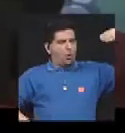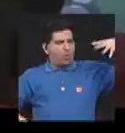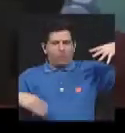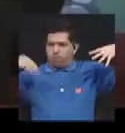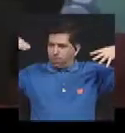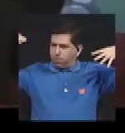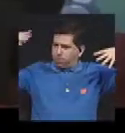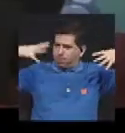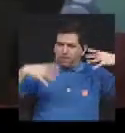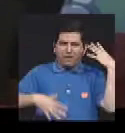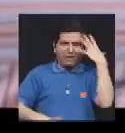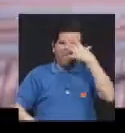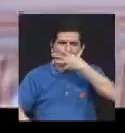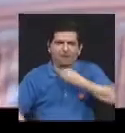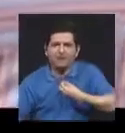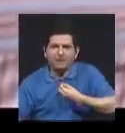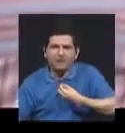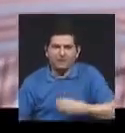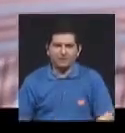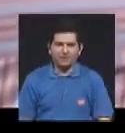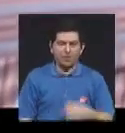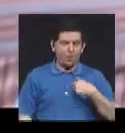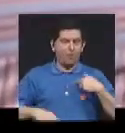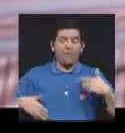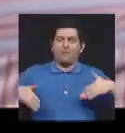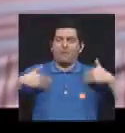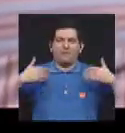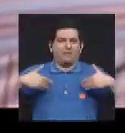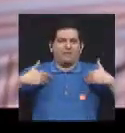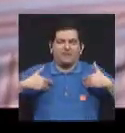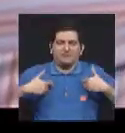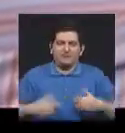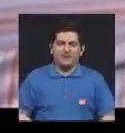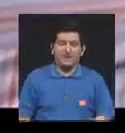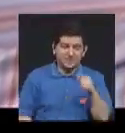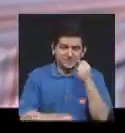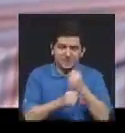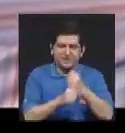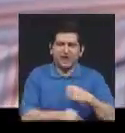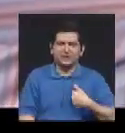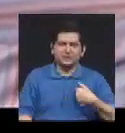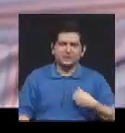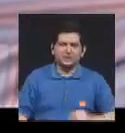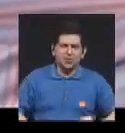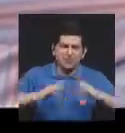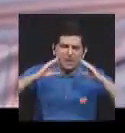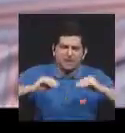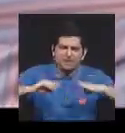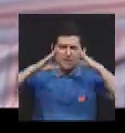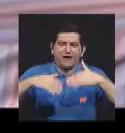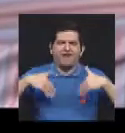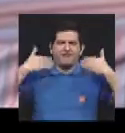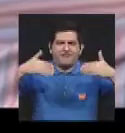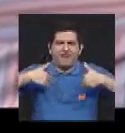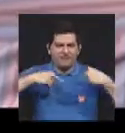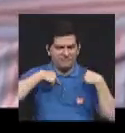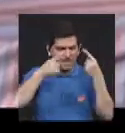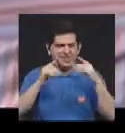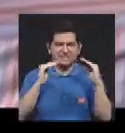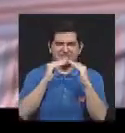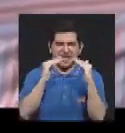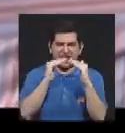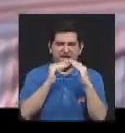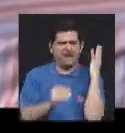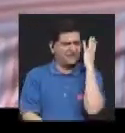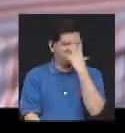luz, todo era tan bello. Uno estaba tan motivado para trabajar que yo me levantaba todas las mañanas feliz porque iba a